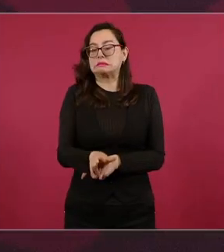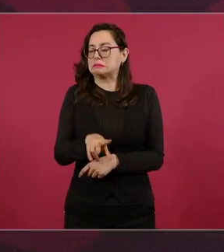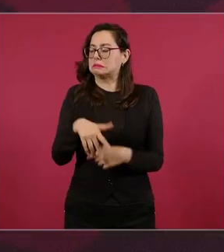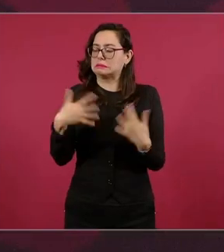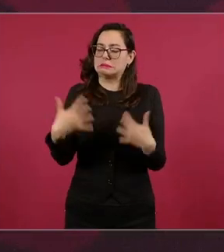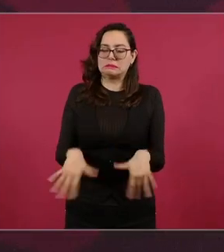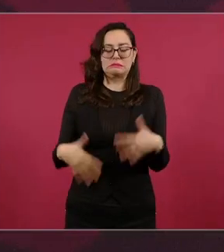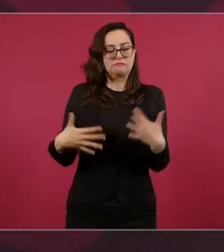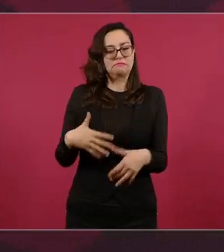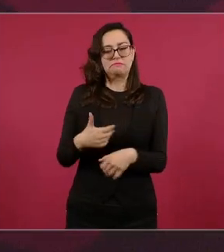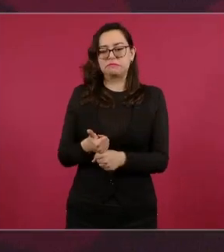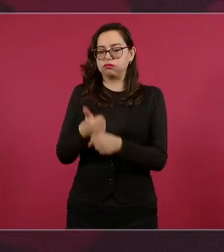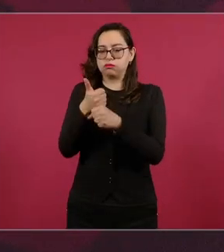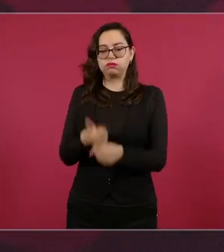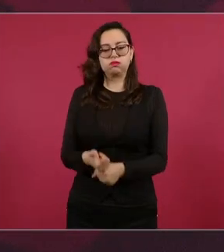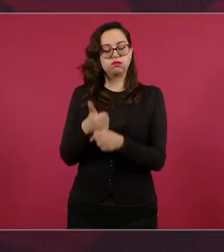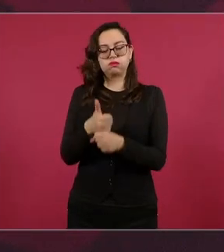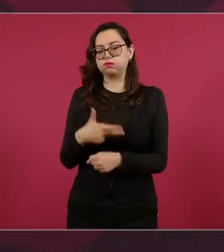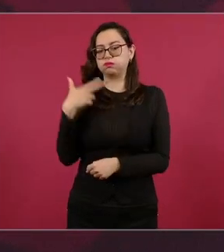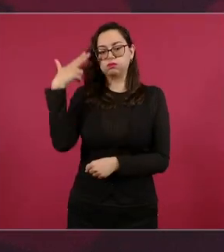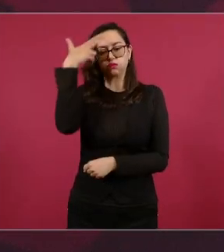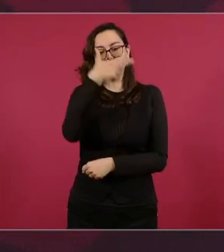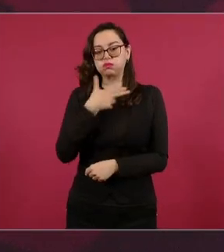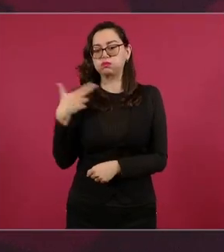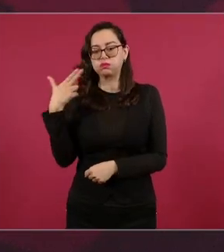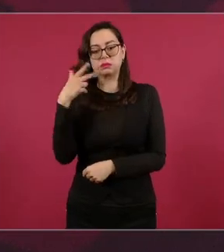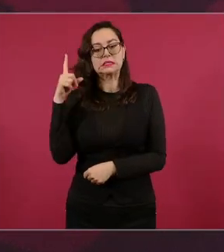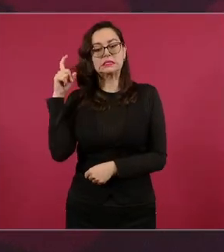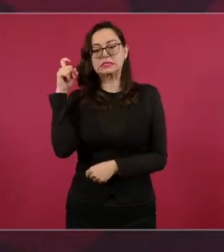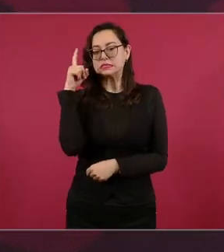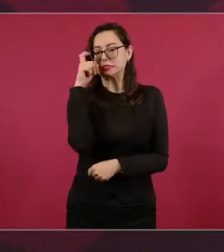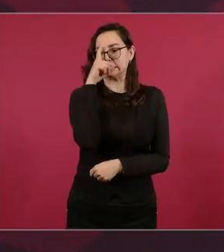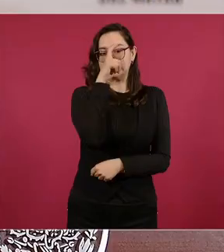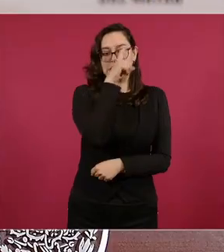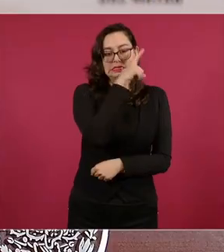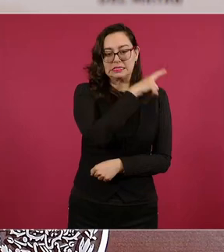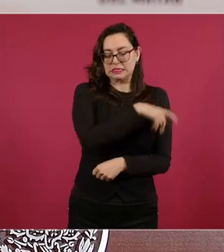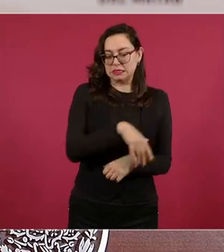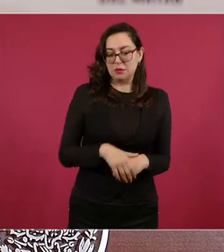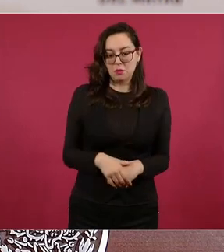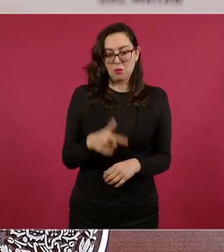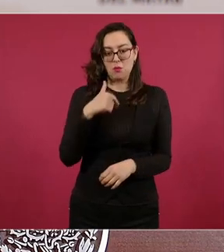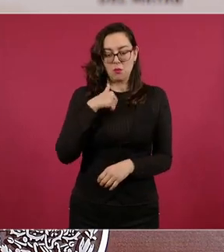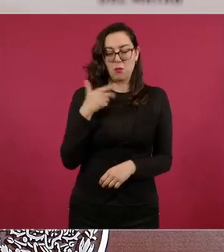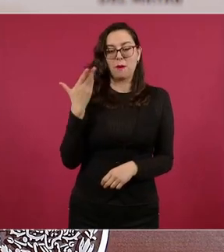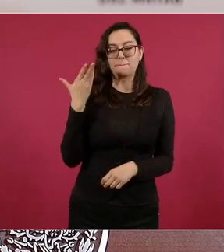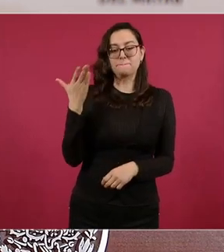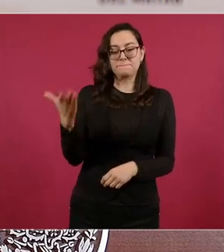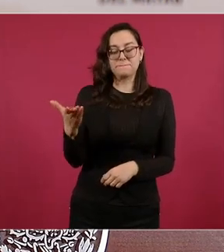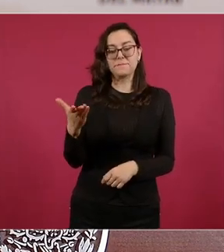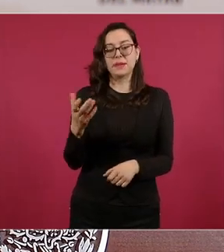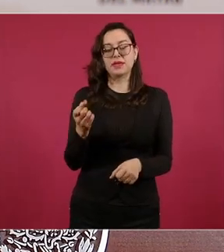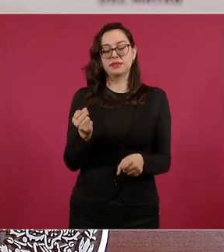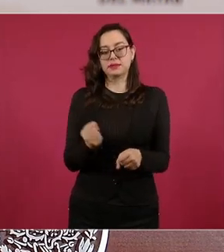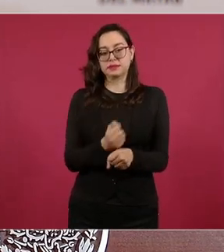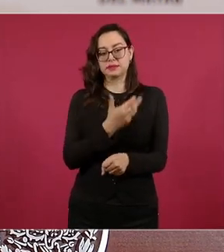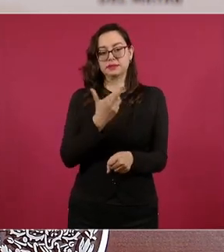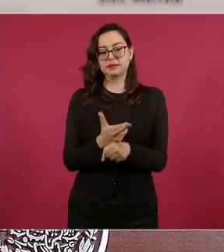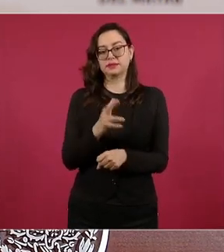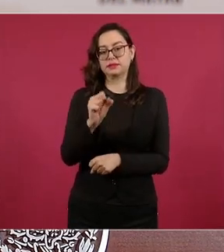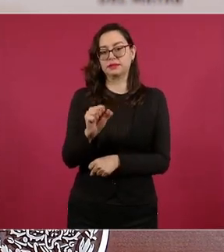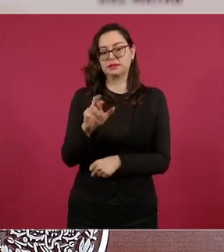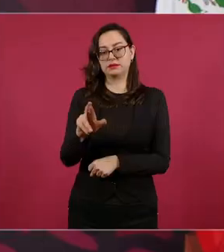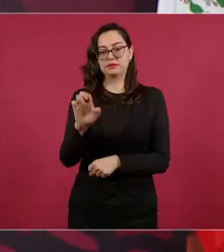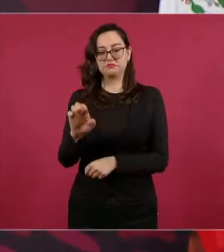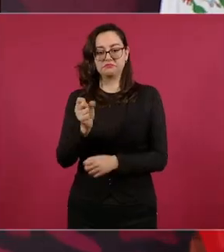en Haití le vamos a pedir a la secretaria de relaciones exteriores que informe